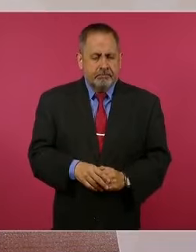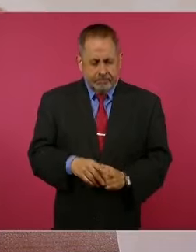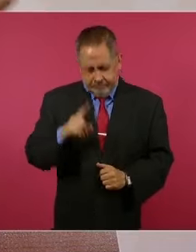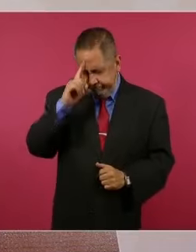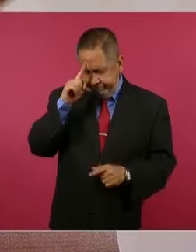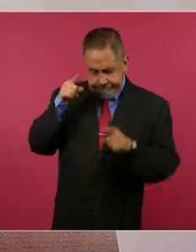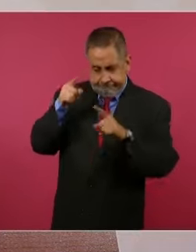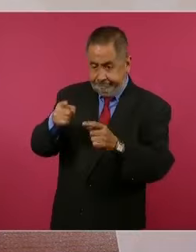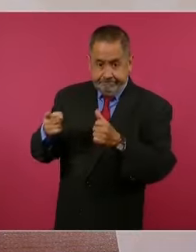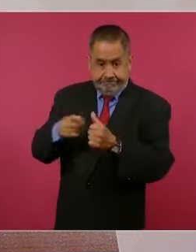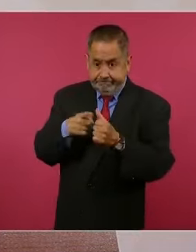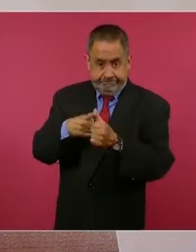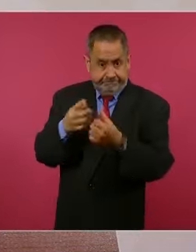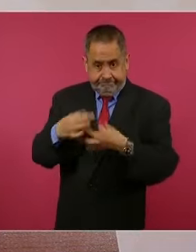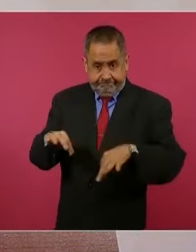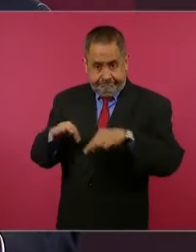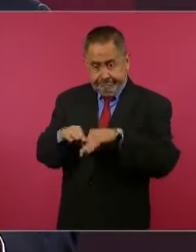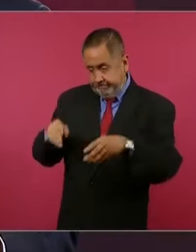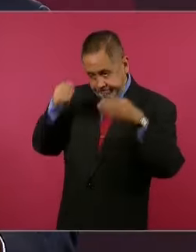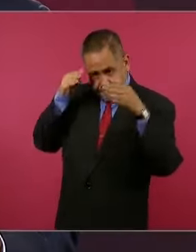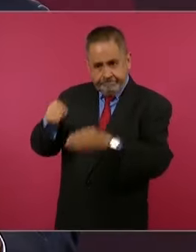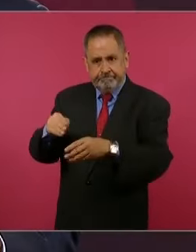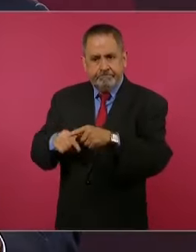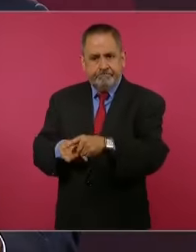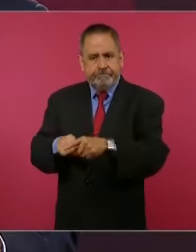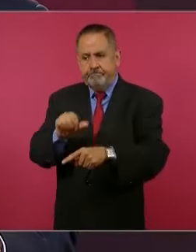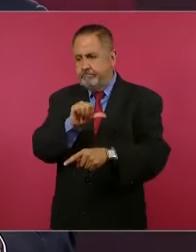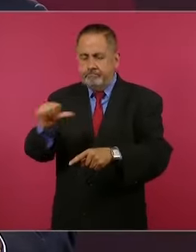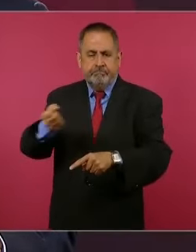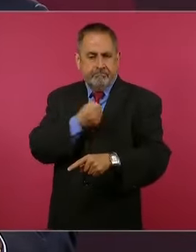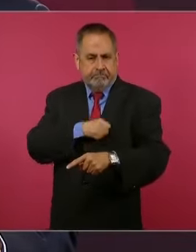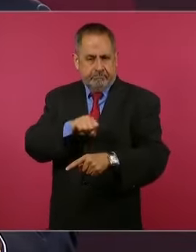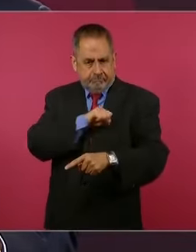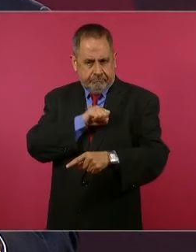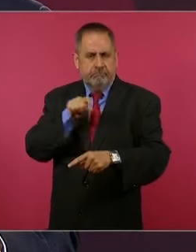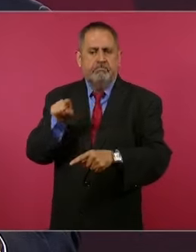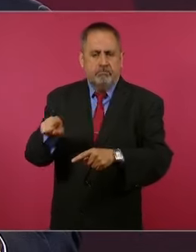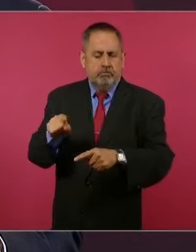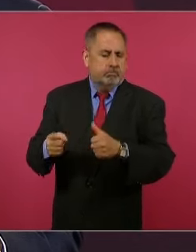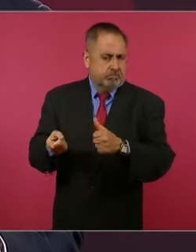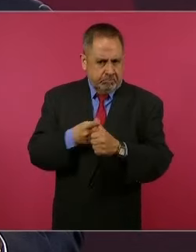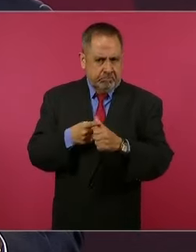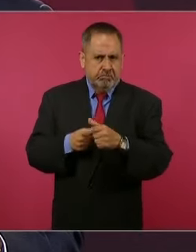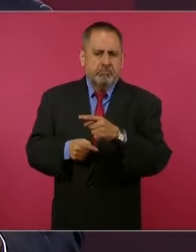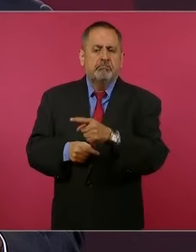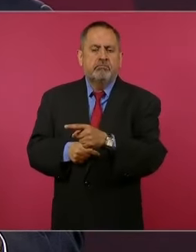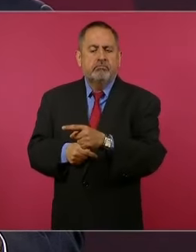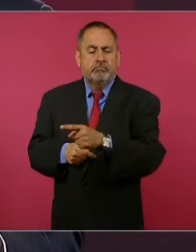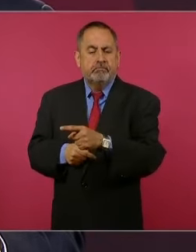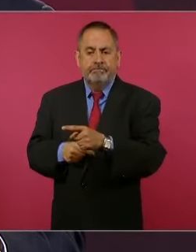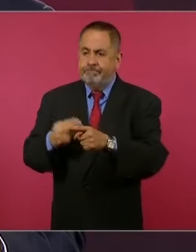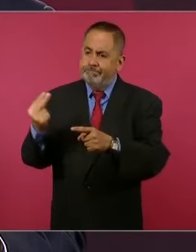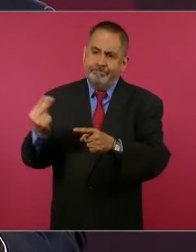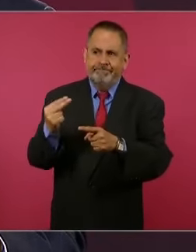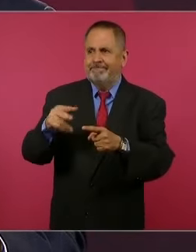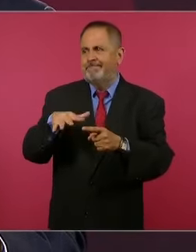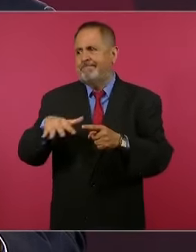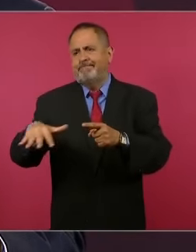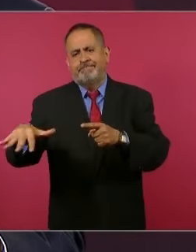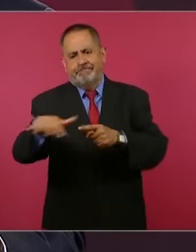tenemos como una prioridad lo de salud y se requiere del